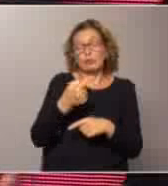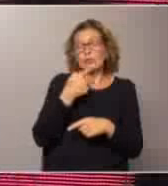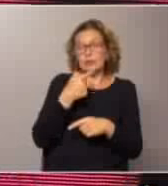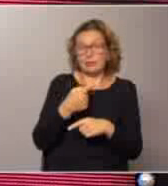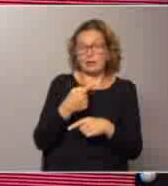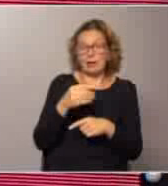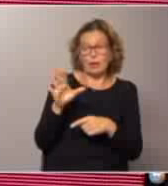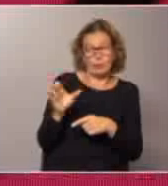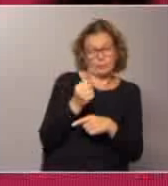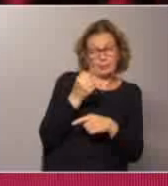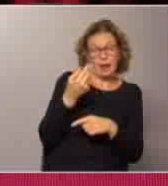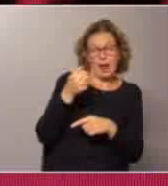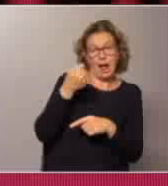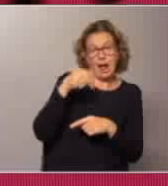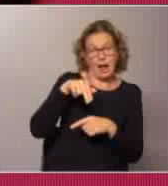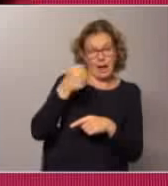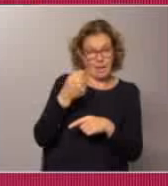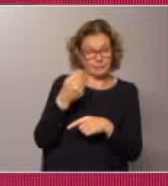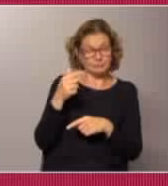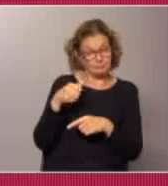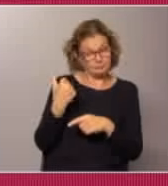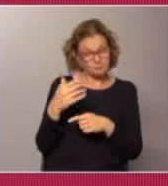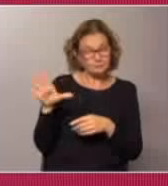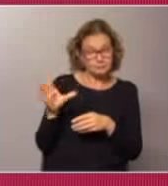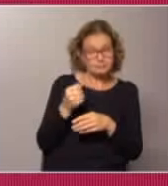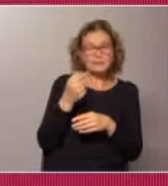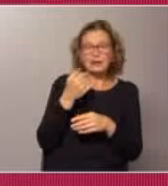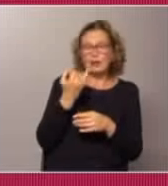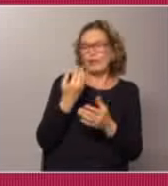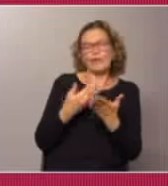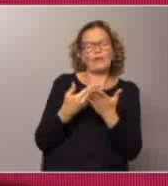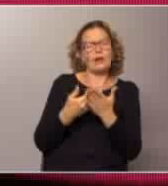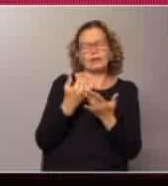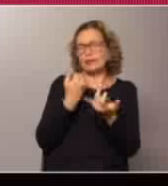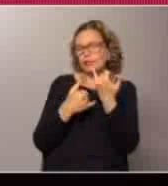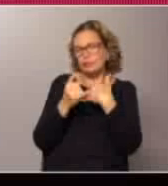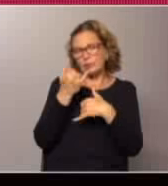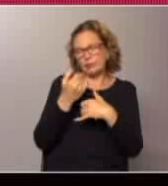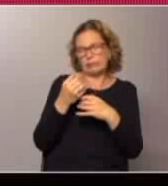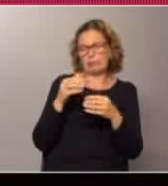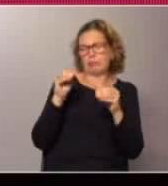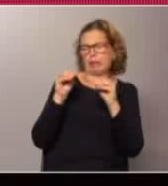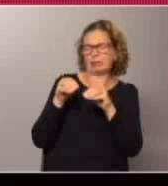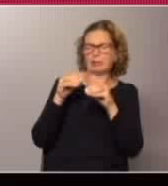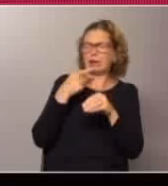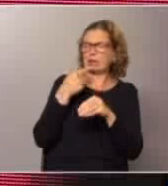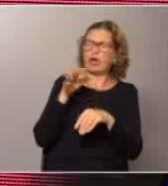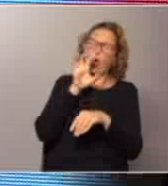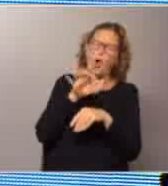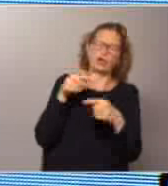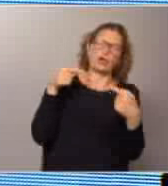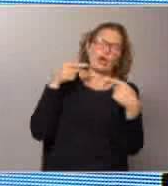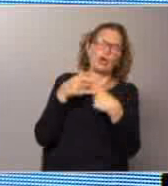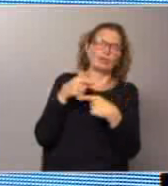recogiendo lo que se llama laura evidentemente la desinformación y las anchas tres y los discursos de odio siempre estuvieron